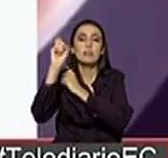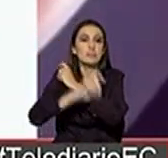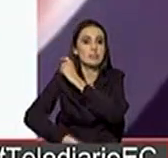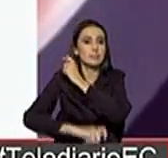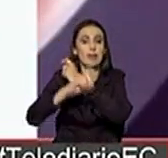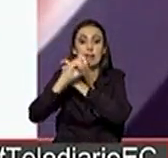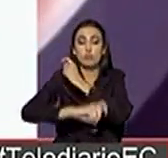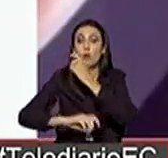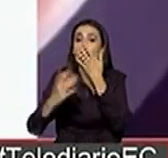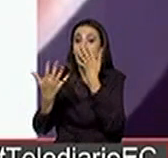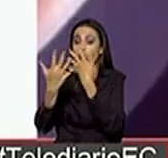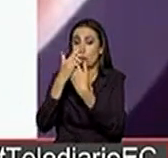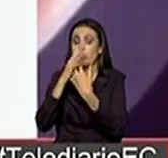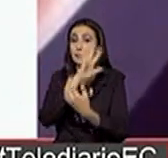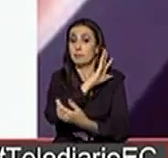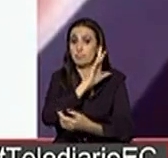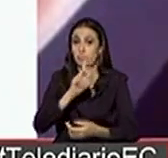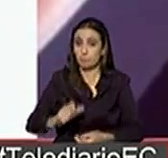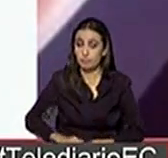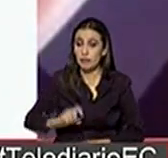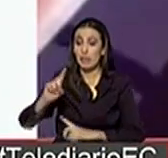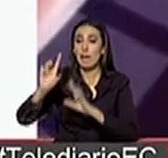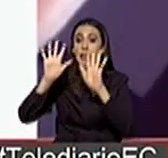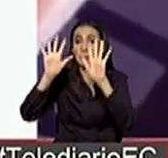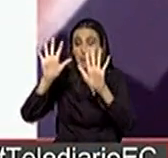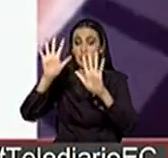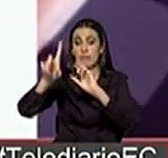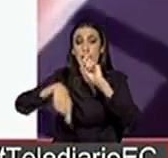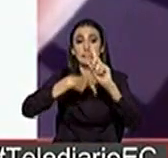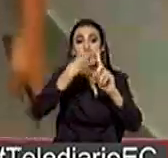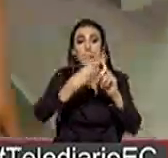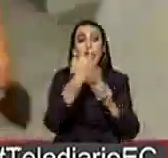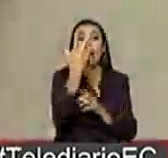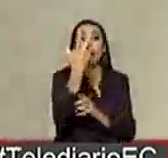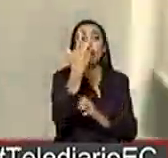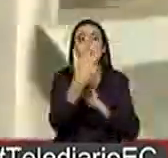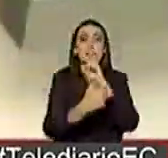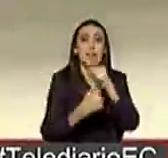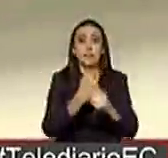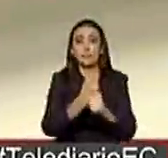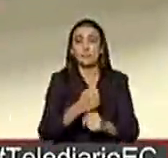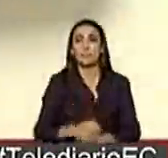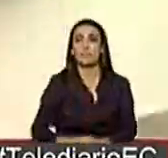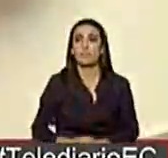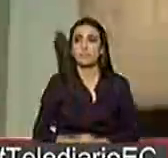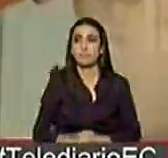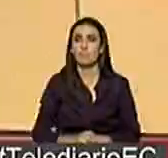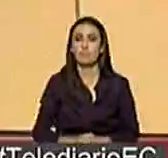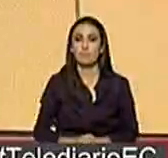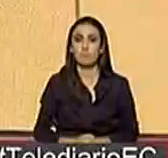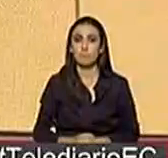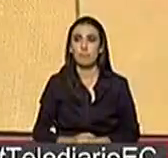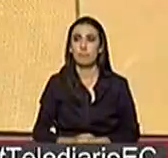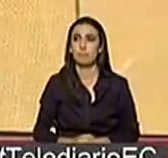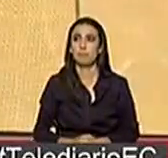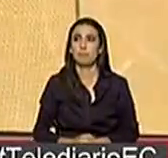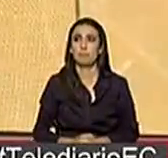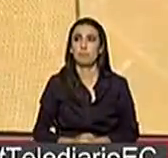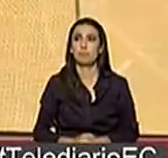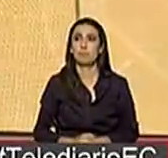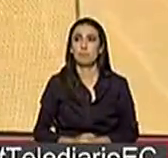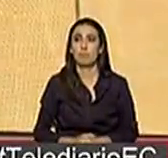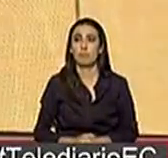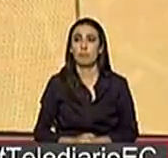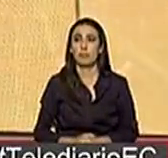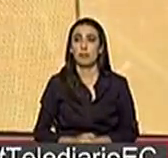pena privativa de libertad a 13 años mariuxi buen año medios públicos y